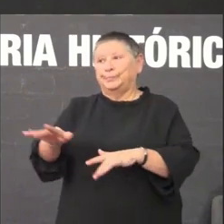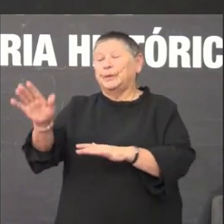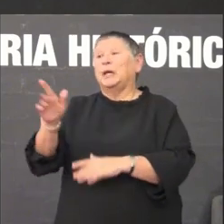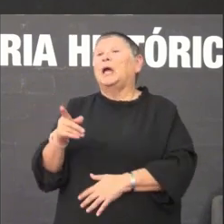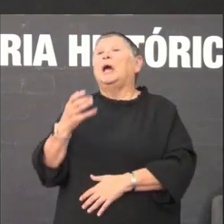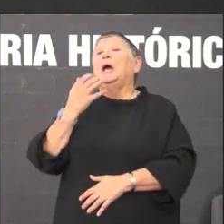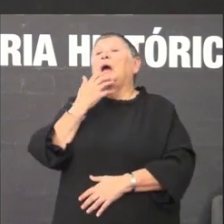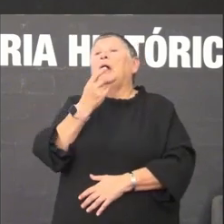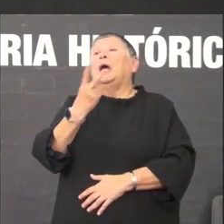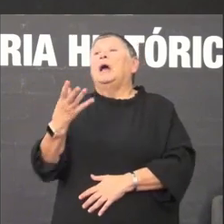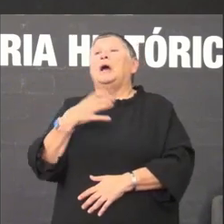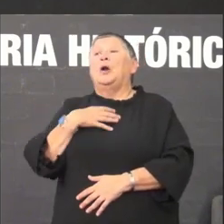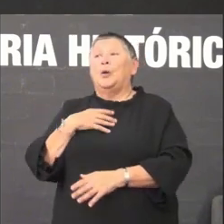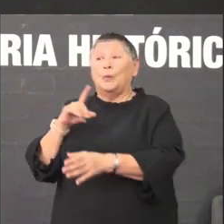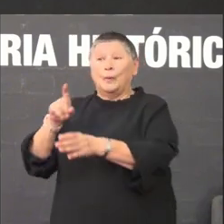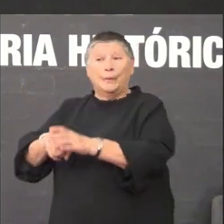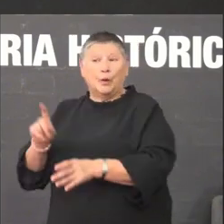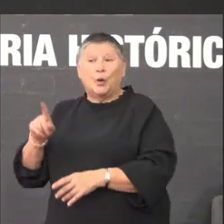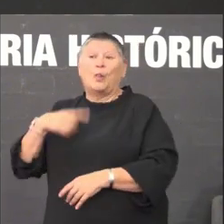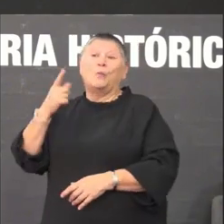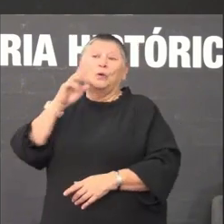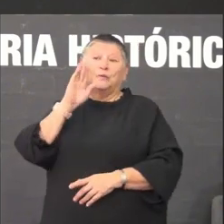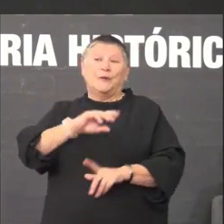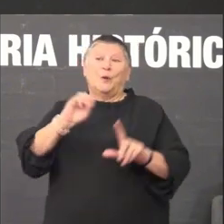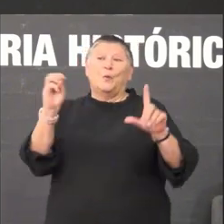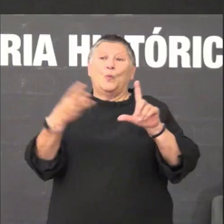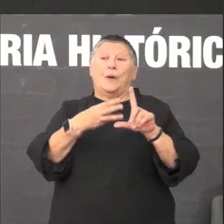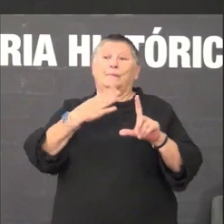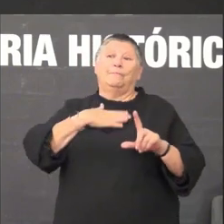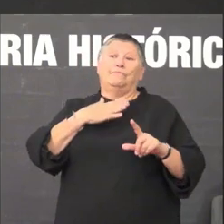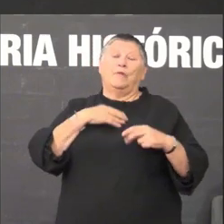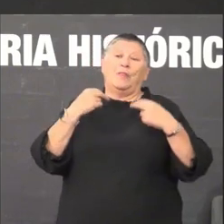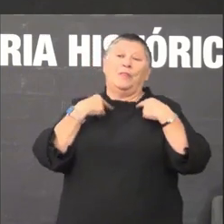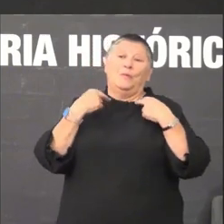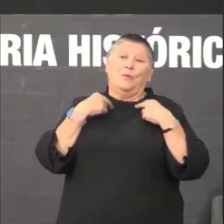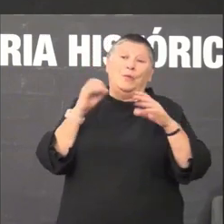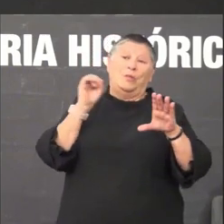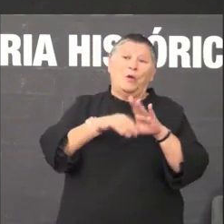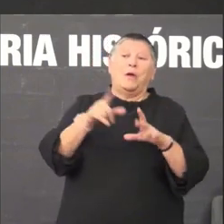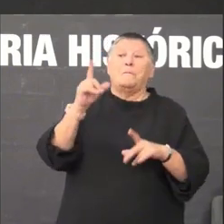tamén colgado na web da Deputación, como está tamén colgado este streaming e estas